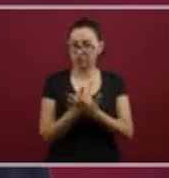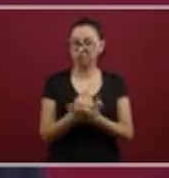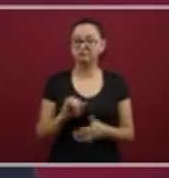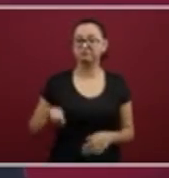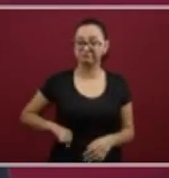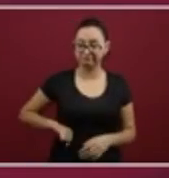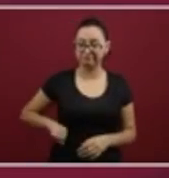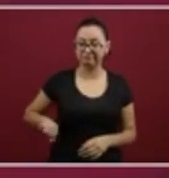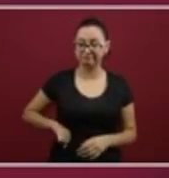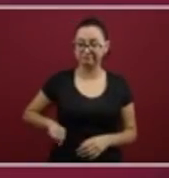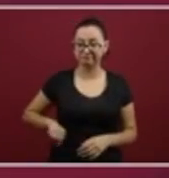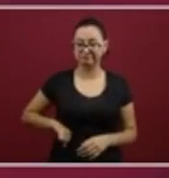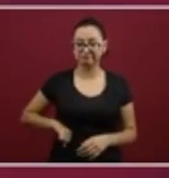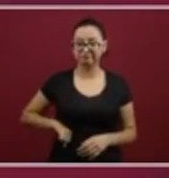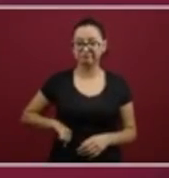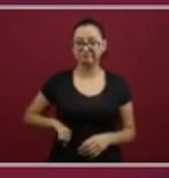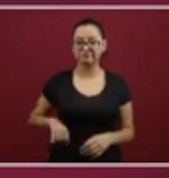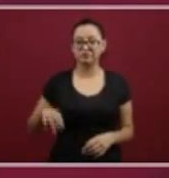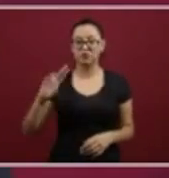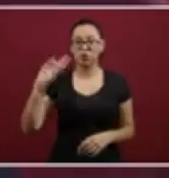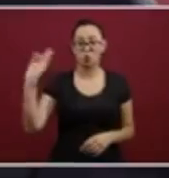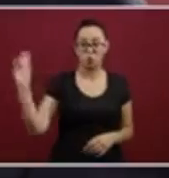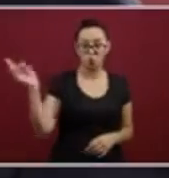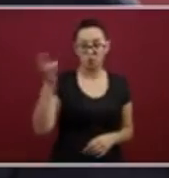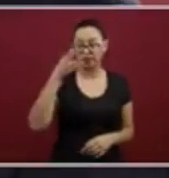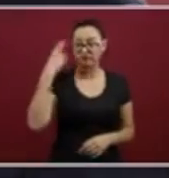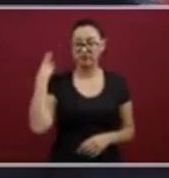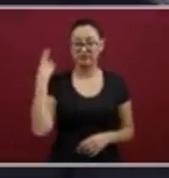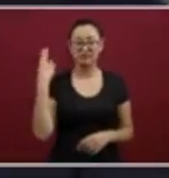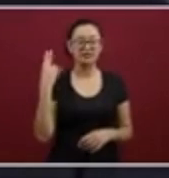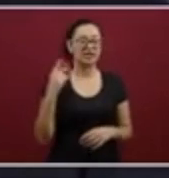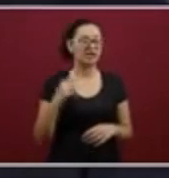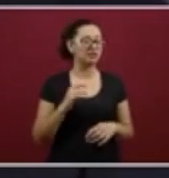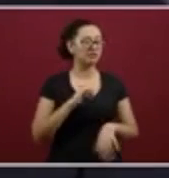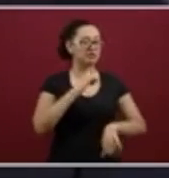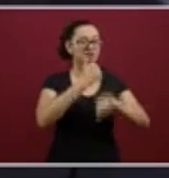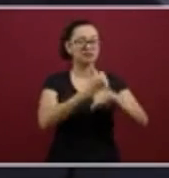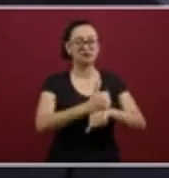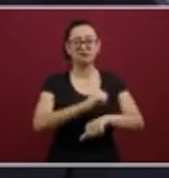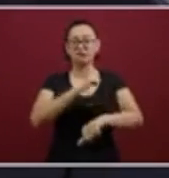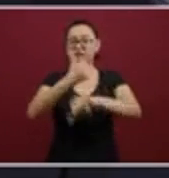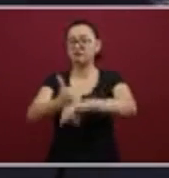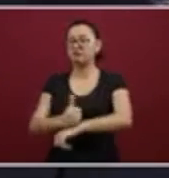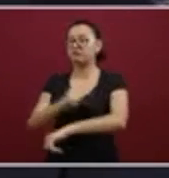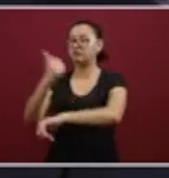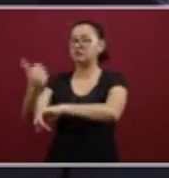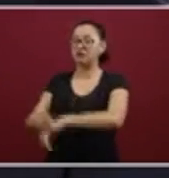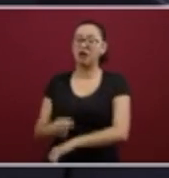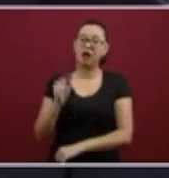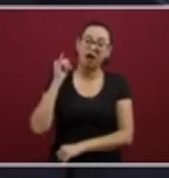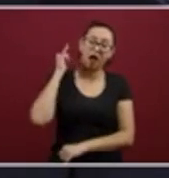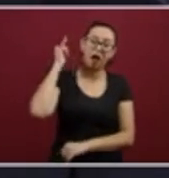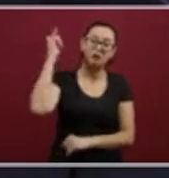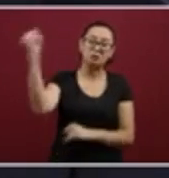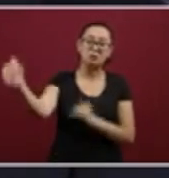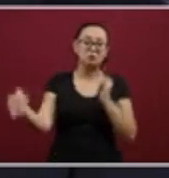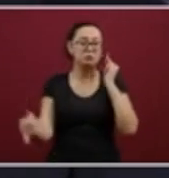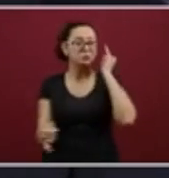interesante, porque es crear universidades públicas en los pueblos más apartados, más